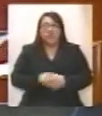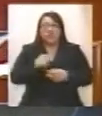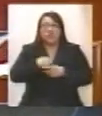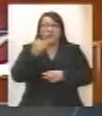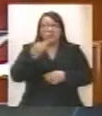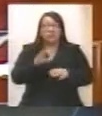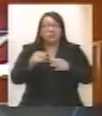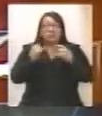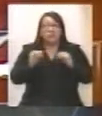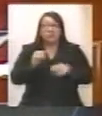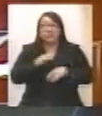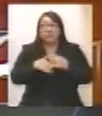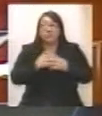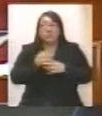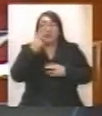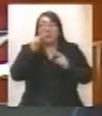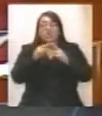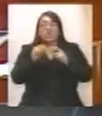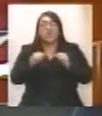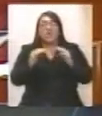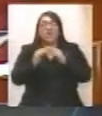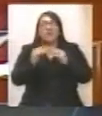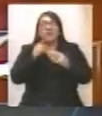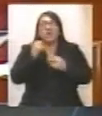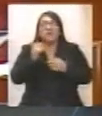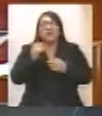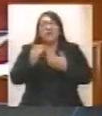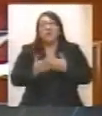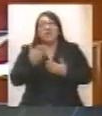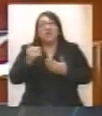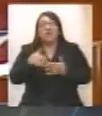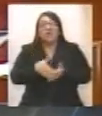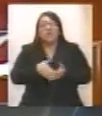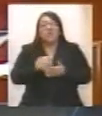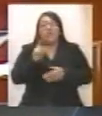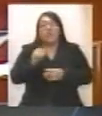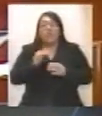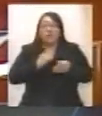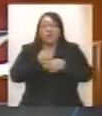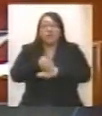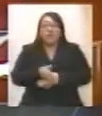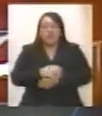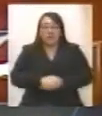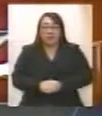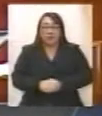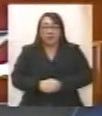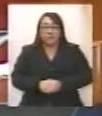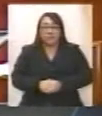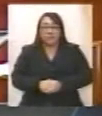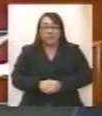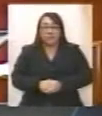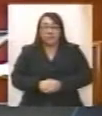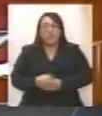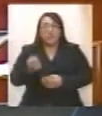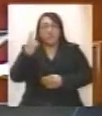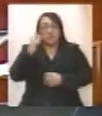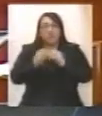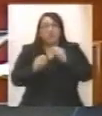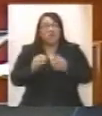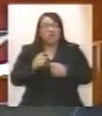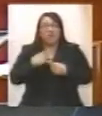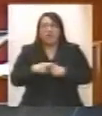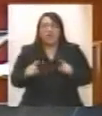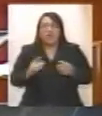realizaremos un diagnóstico para determinar si la vivienda es vulnerable y puede ser intervenida, considerándose soluciones